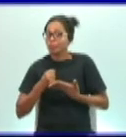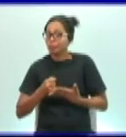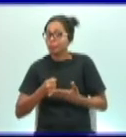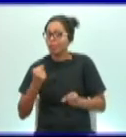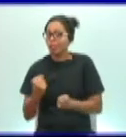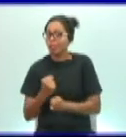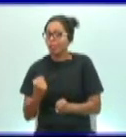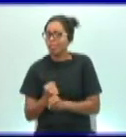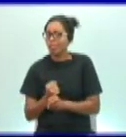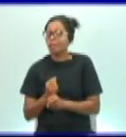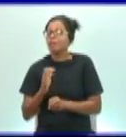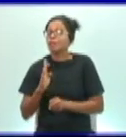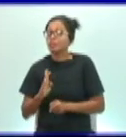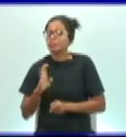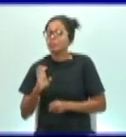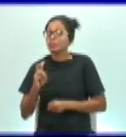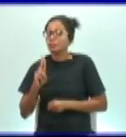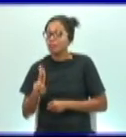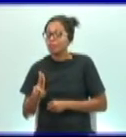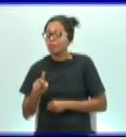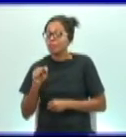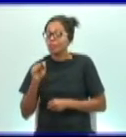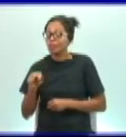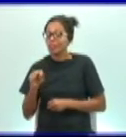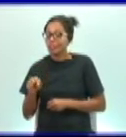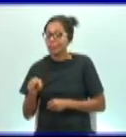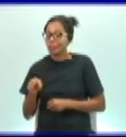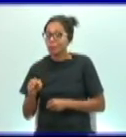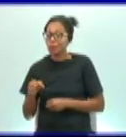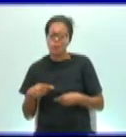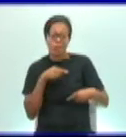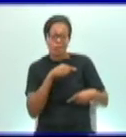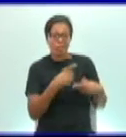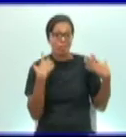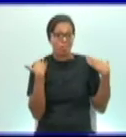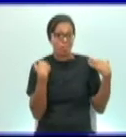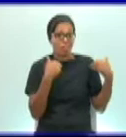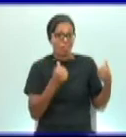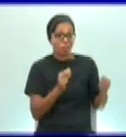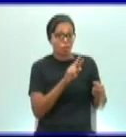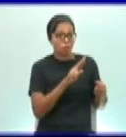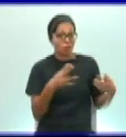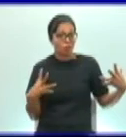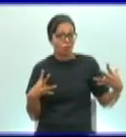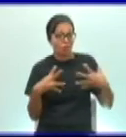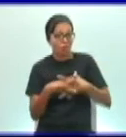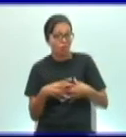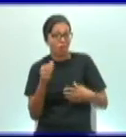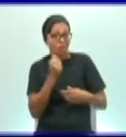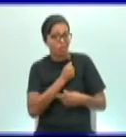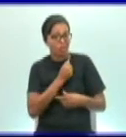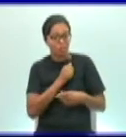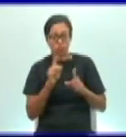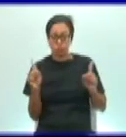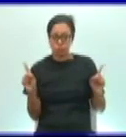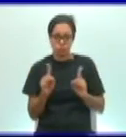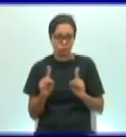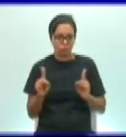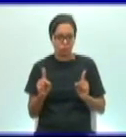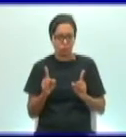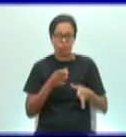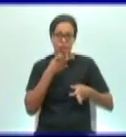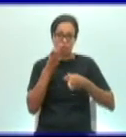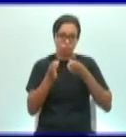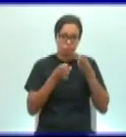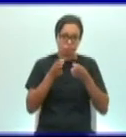Y entonces queremos vincular el directorio a este documento. No, estamos hablando que es en México un momento en que